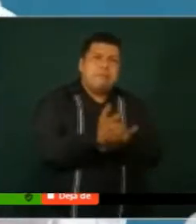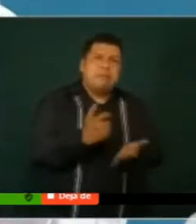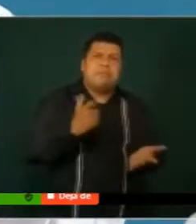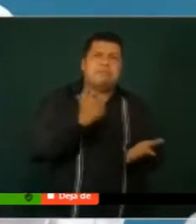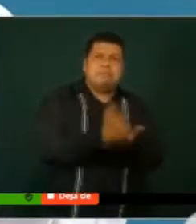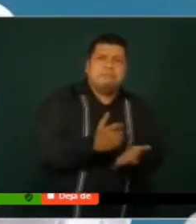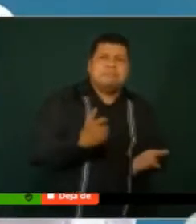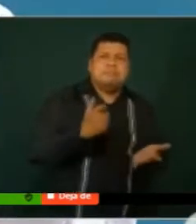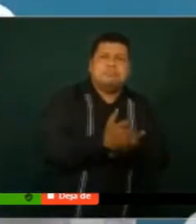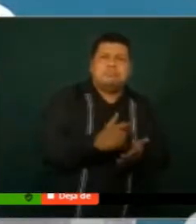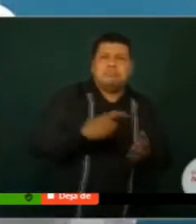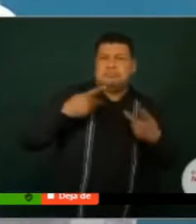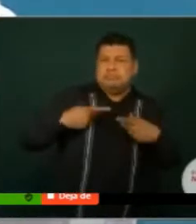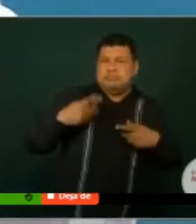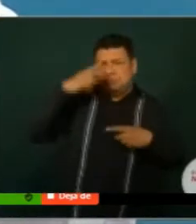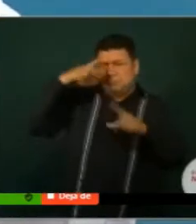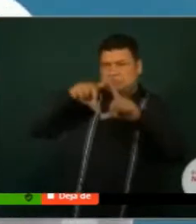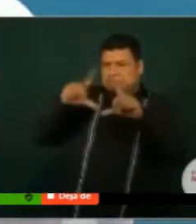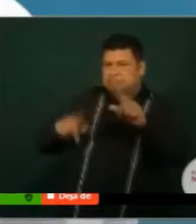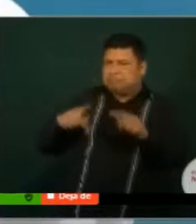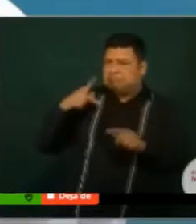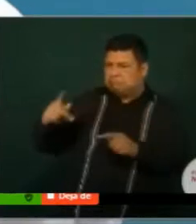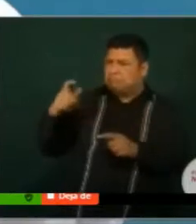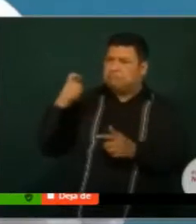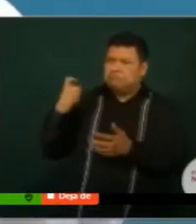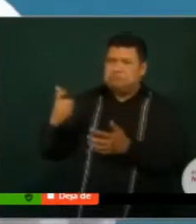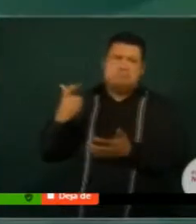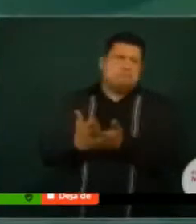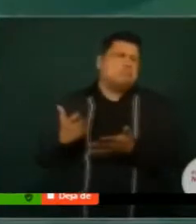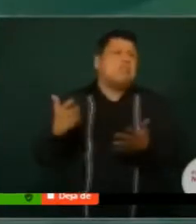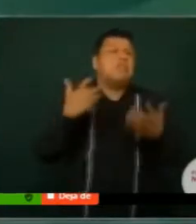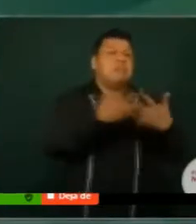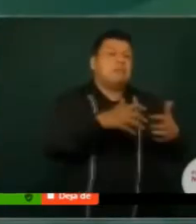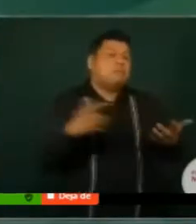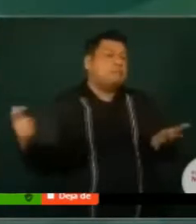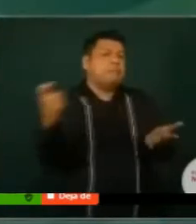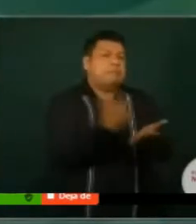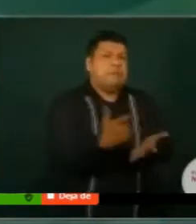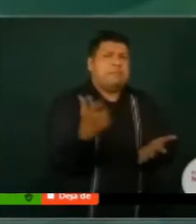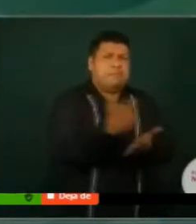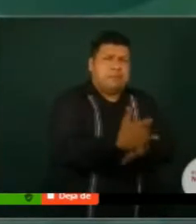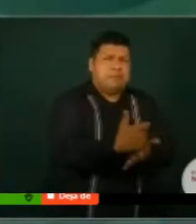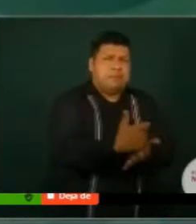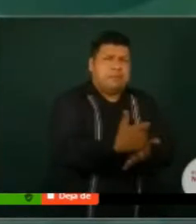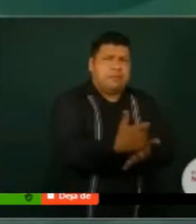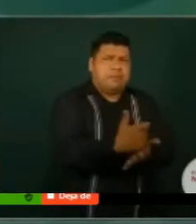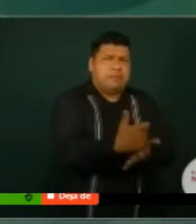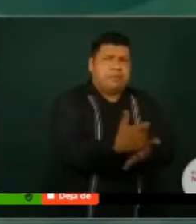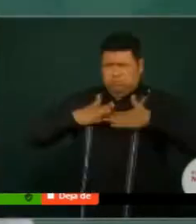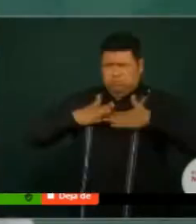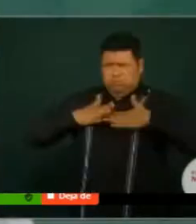es dinero de todos, a las grandes corporaciones.